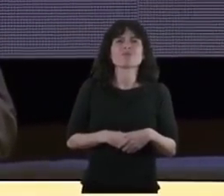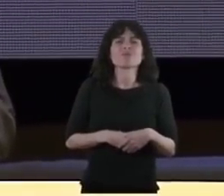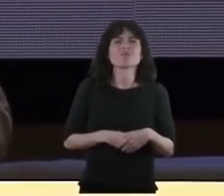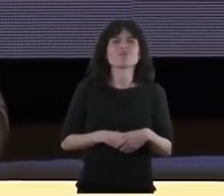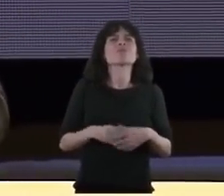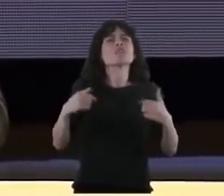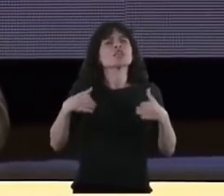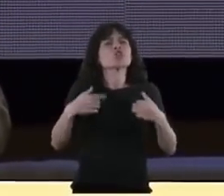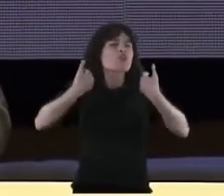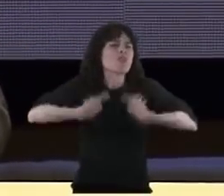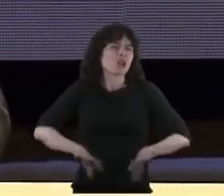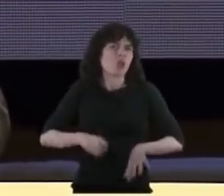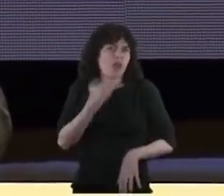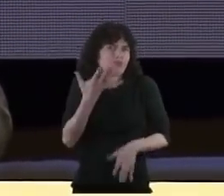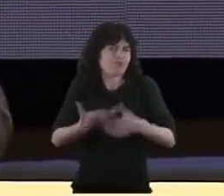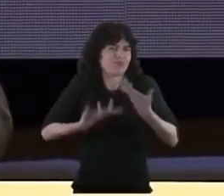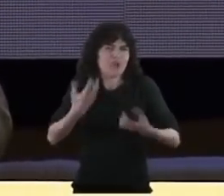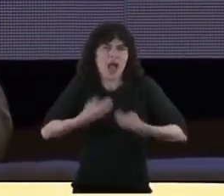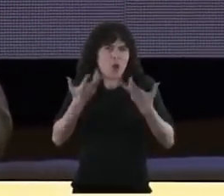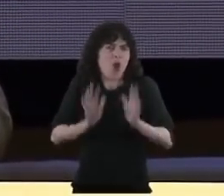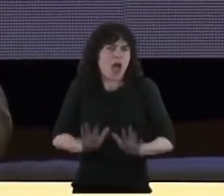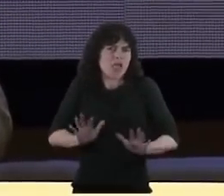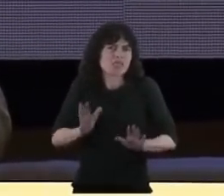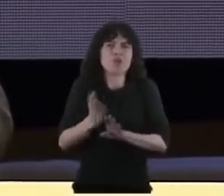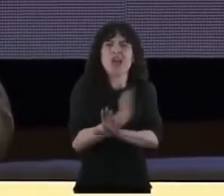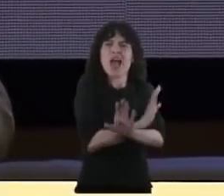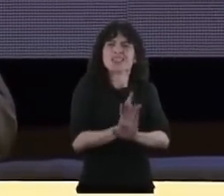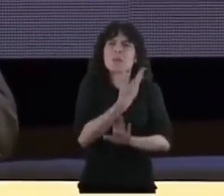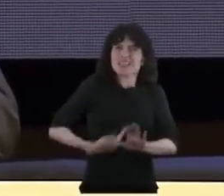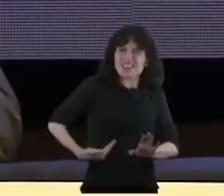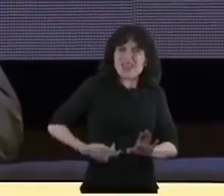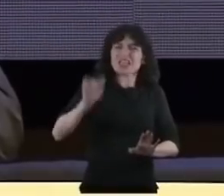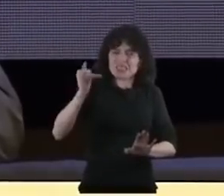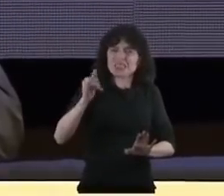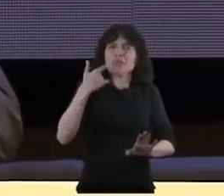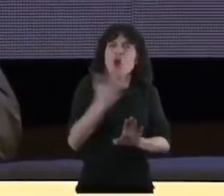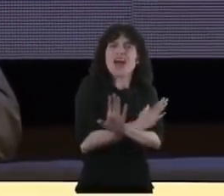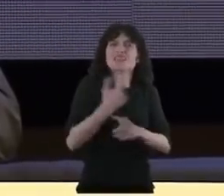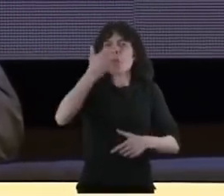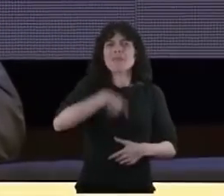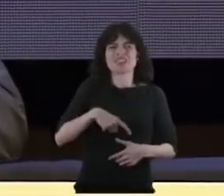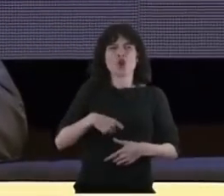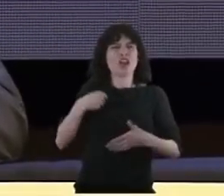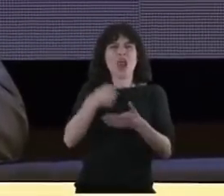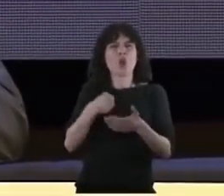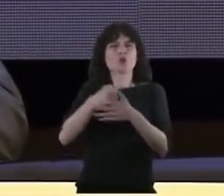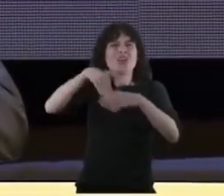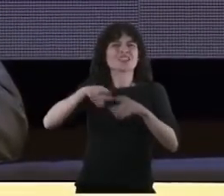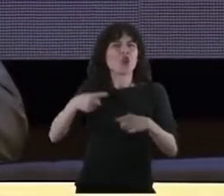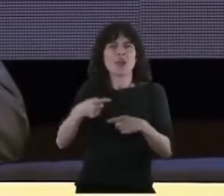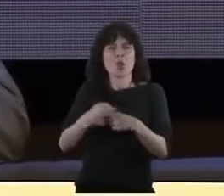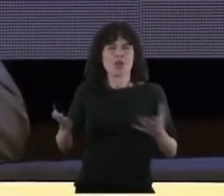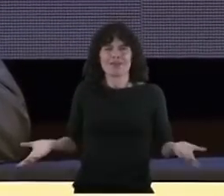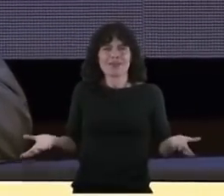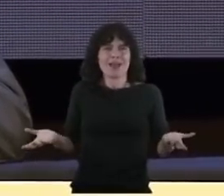les hablo con esta franqueza porque antes que presidente soy un militante político. Y la política no es otra